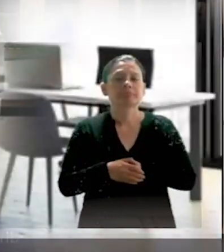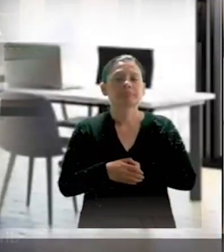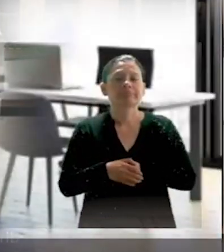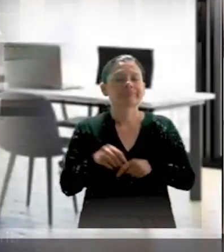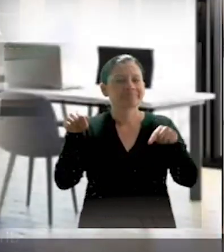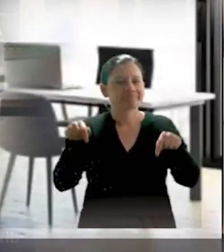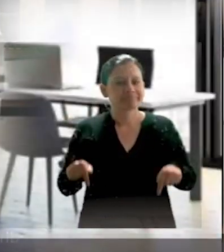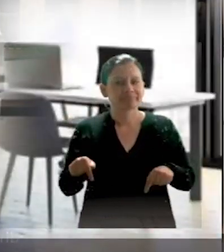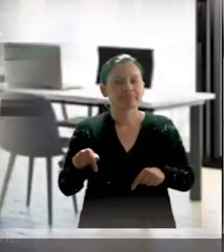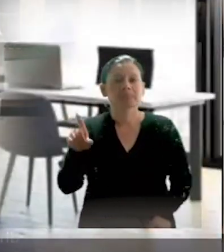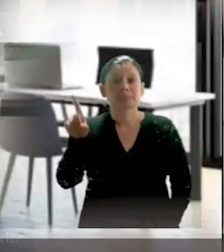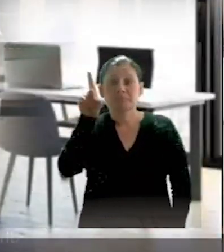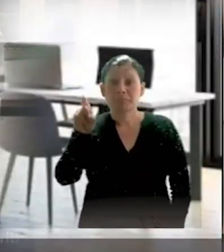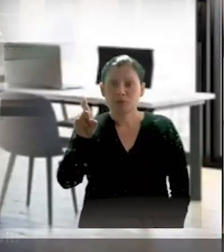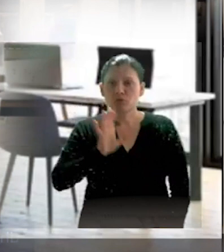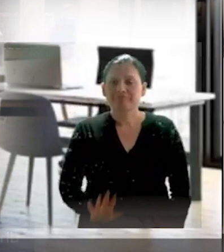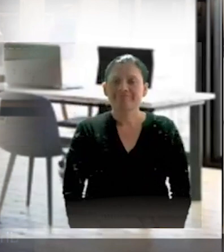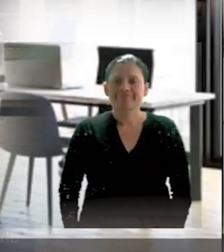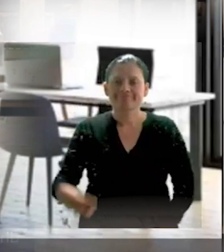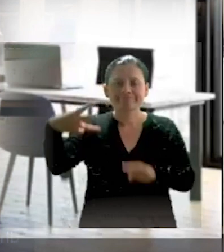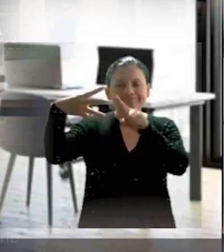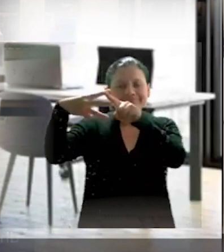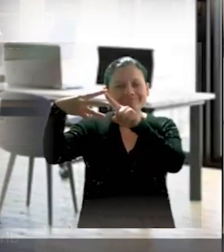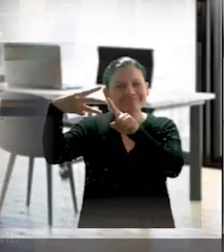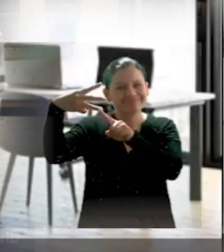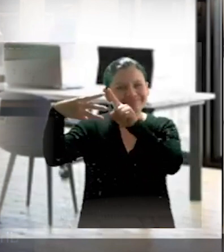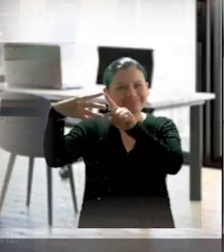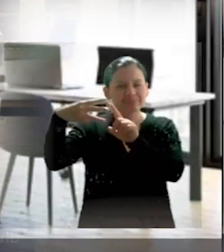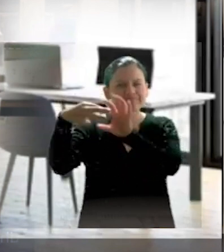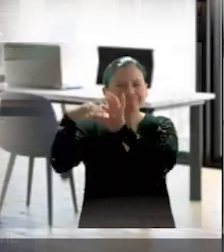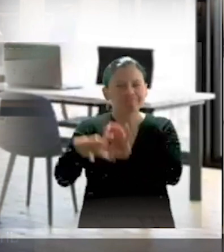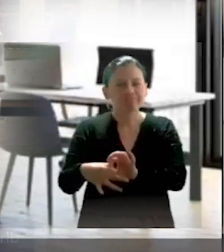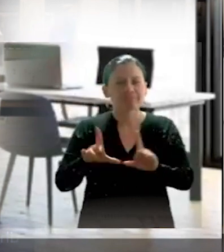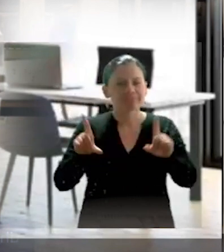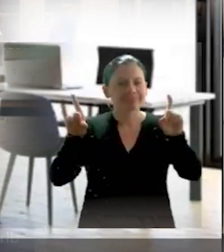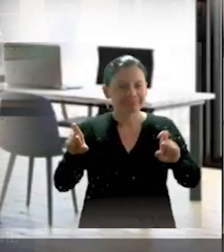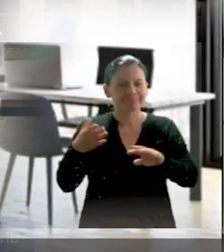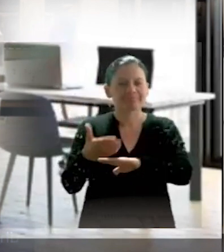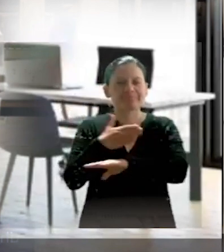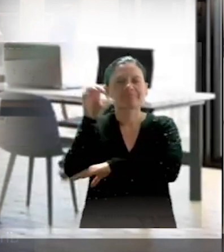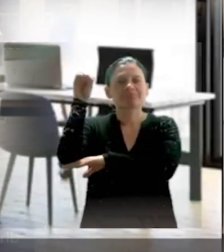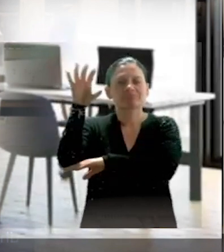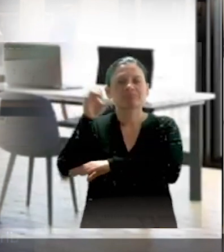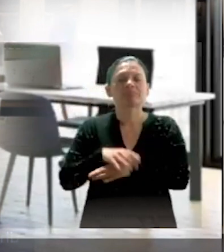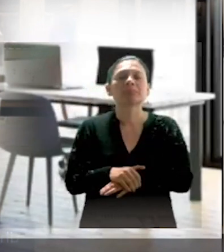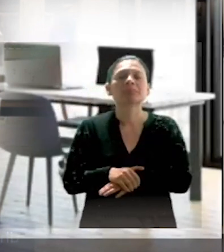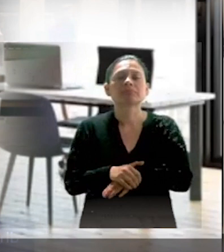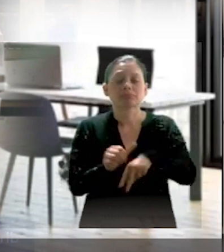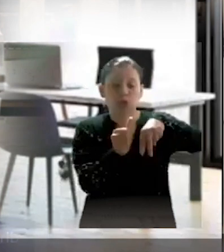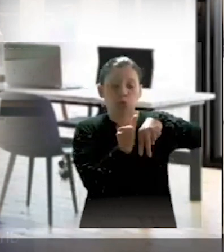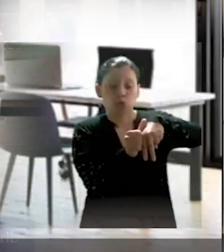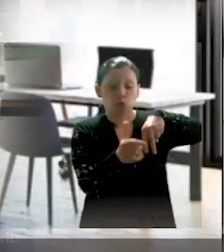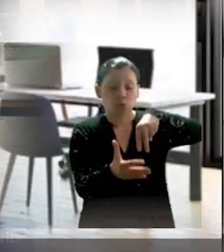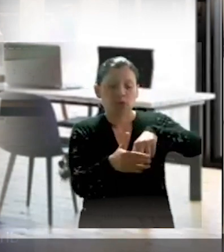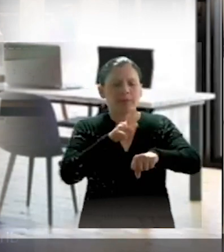Aquí hay tres preguntas que están muy interrelacionadas y tienen que ver con el tema que trató sobre el cumplimiento de las acciones de